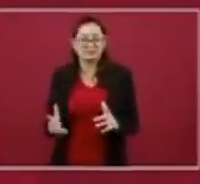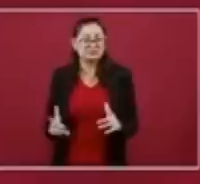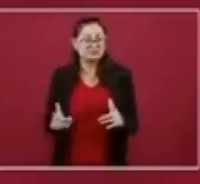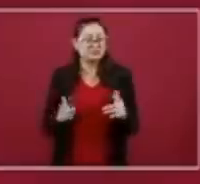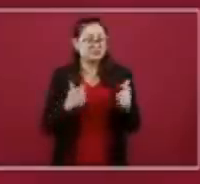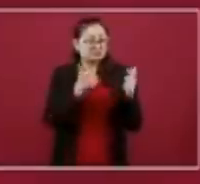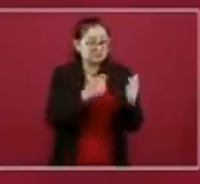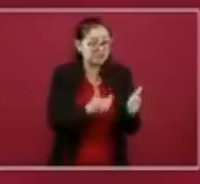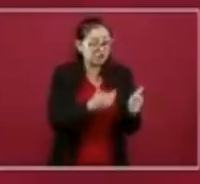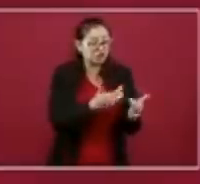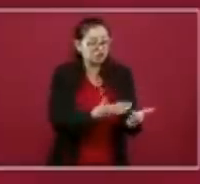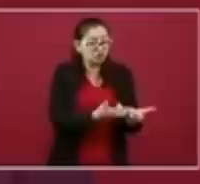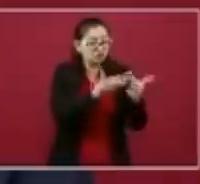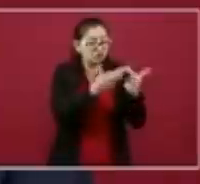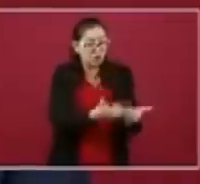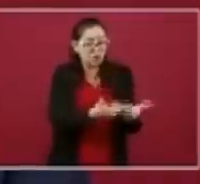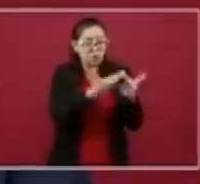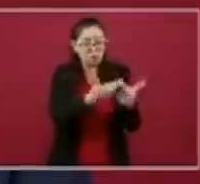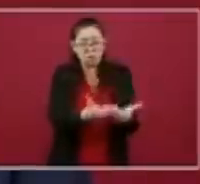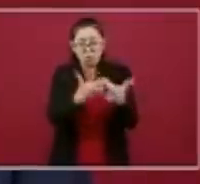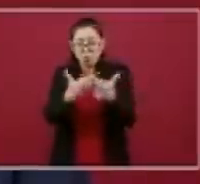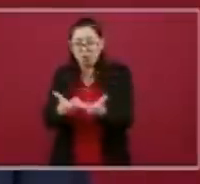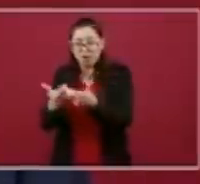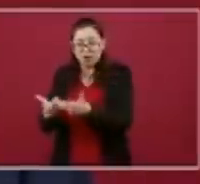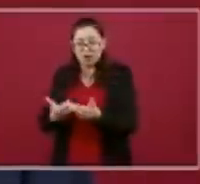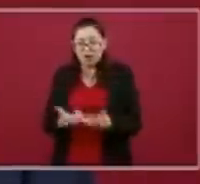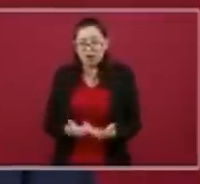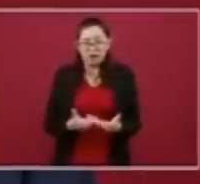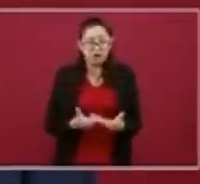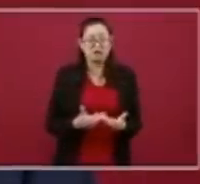tenemos, todo el potencial